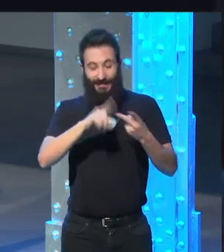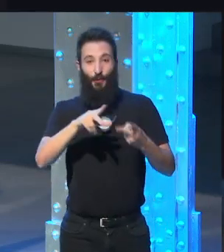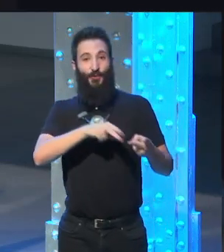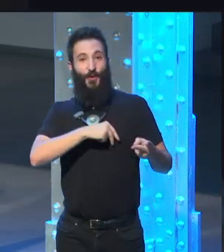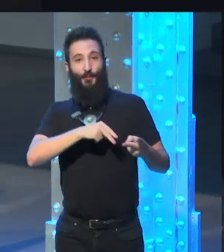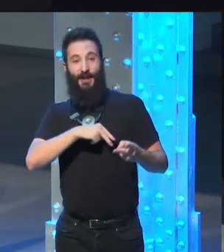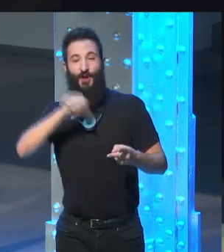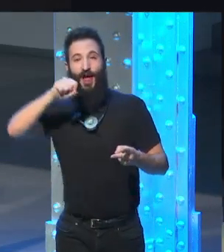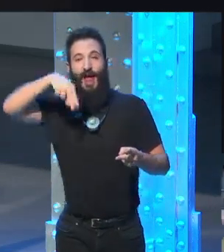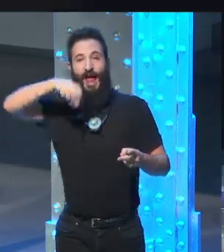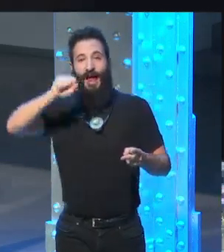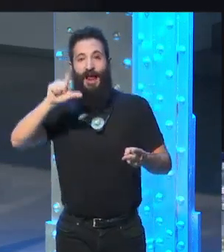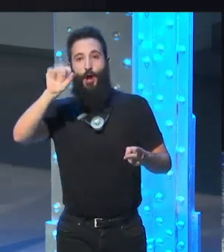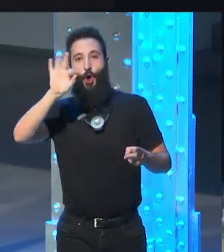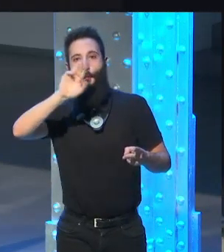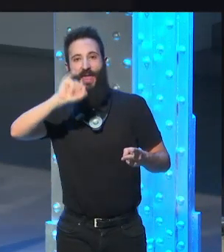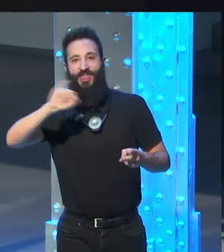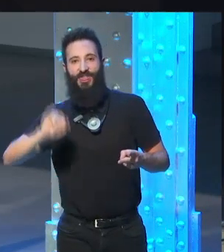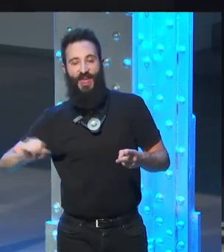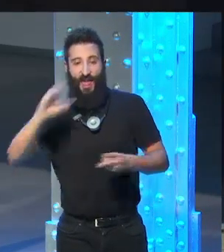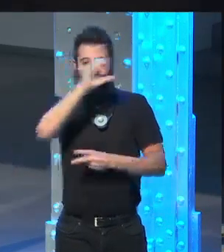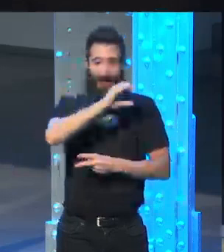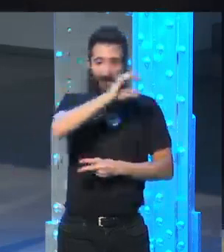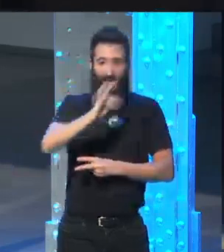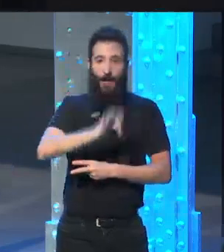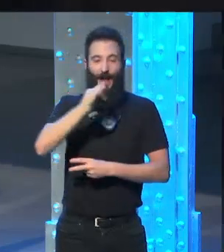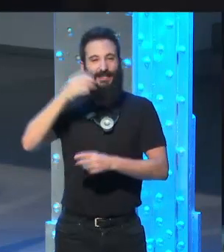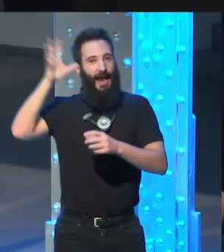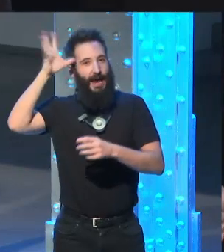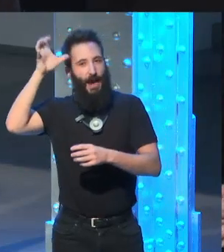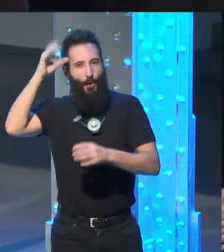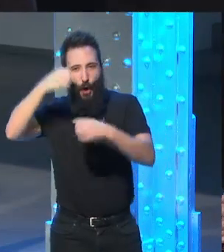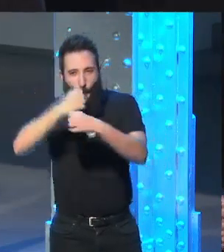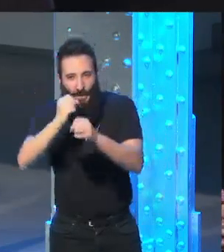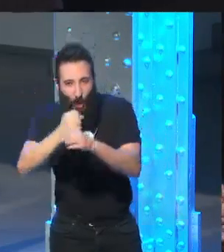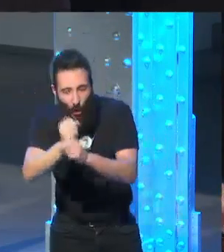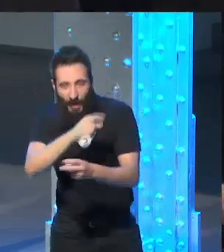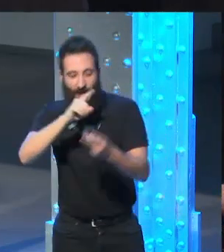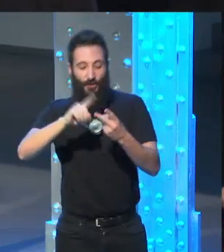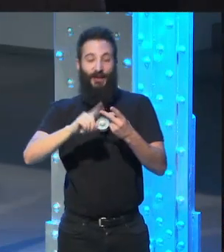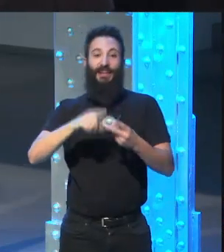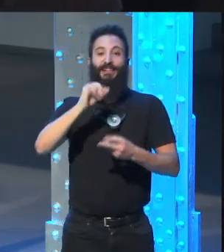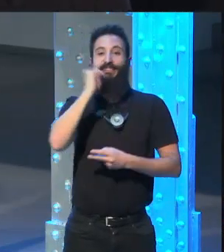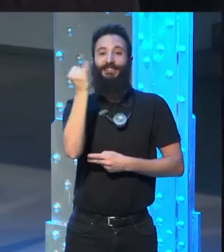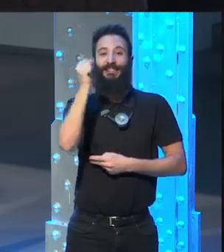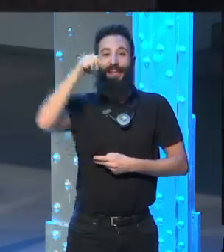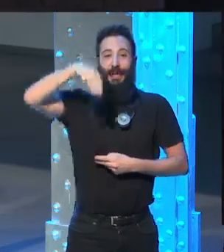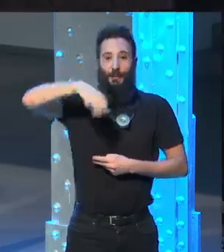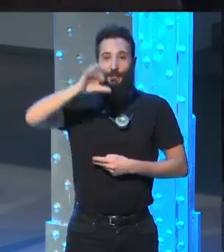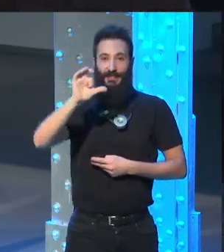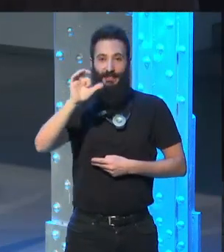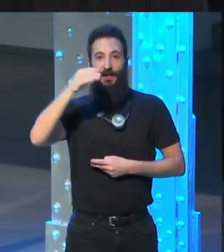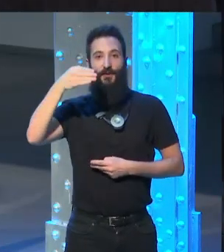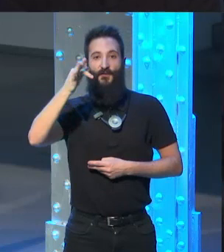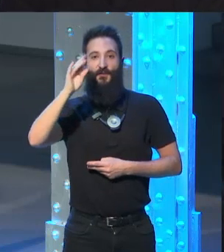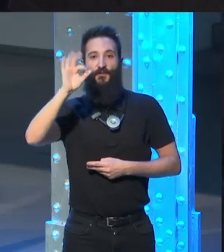López, científica y neurobióloga. Aquí la tenemos. Y a Jane Frost, artista inglesa